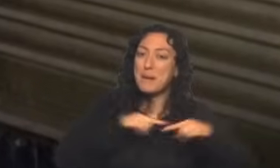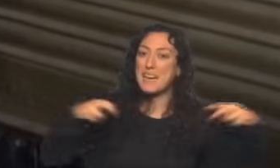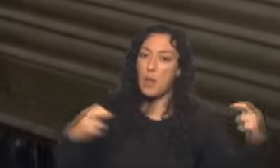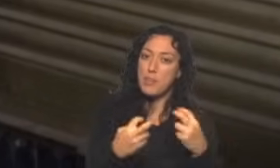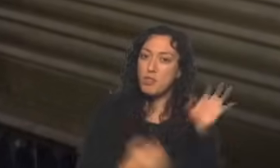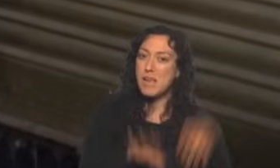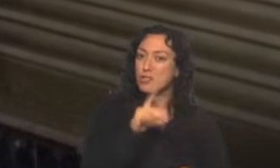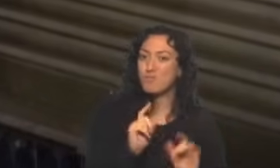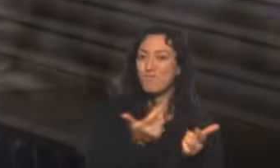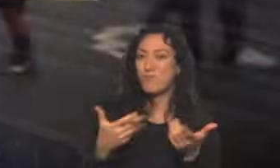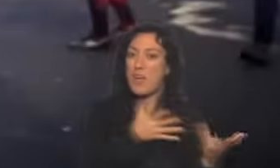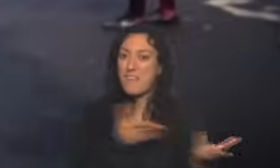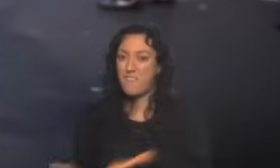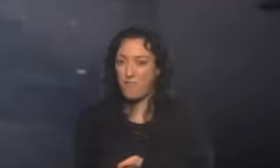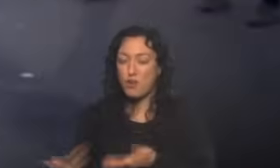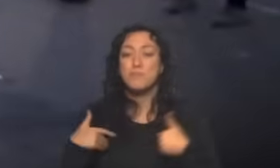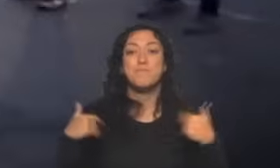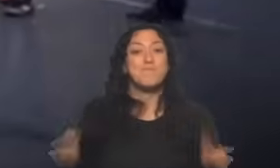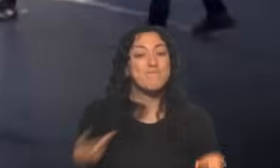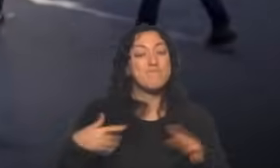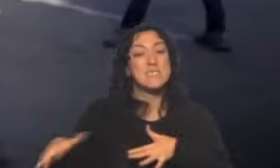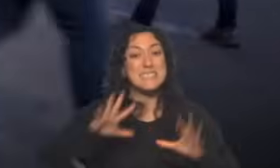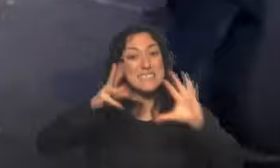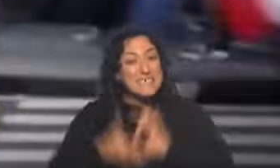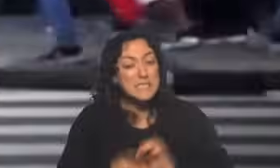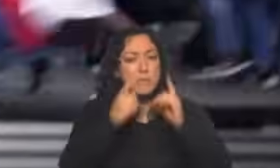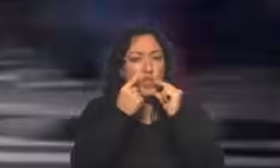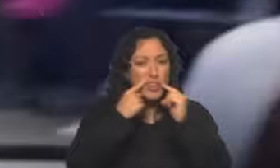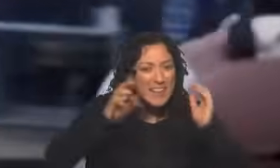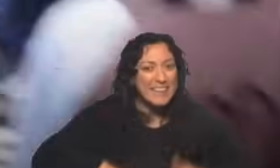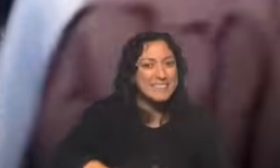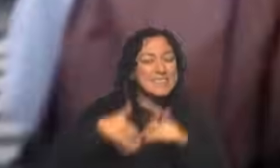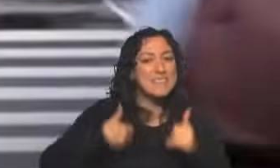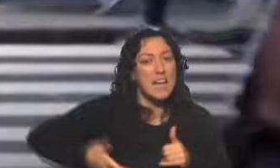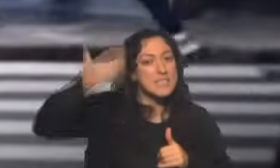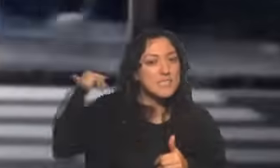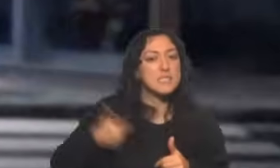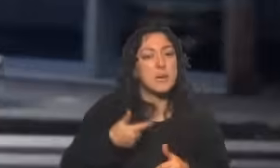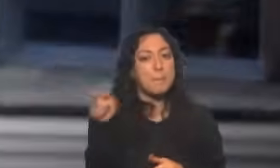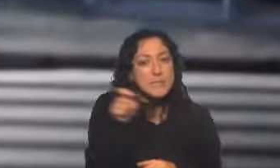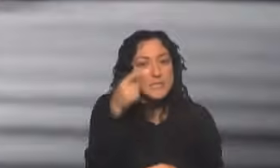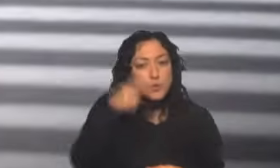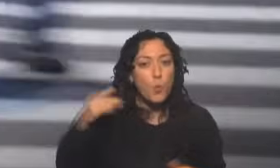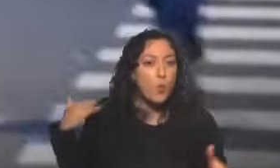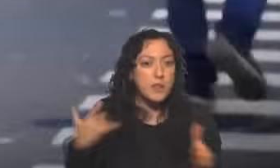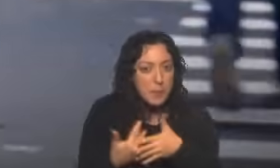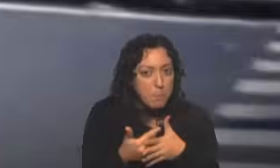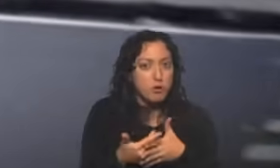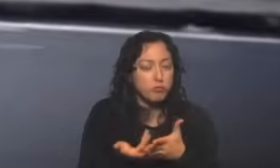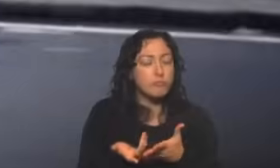la presidencia de un país en crisis que tuvo a las protestas sociales como principal protagonista de los últimos meses del gobierno de Cortizo.